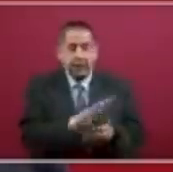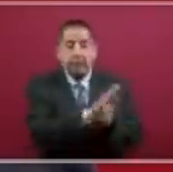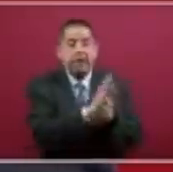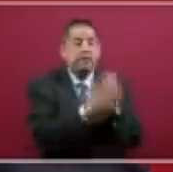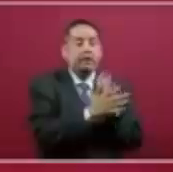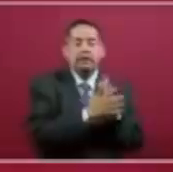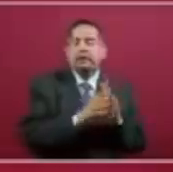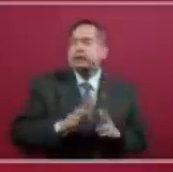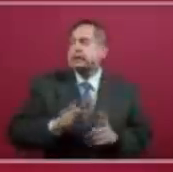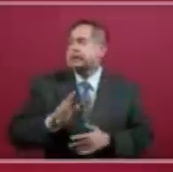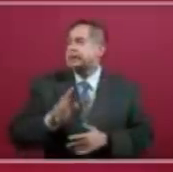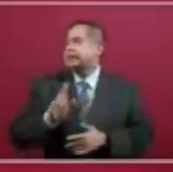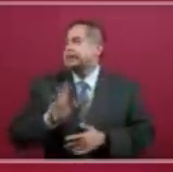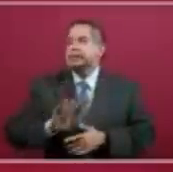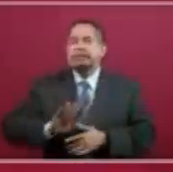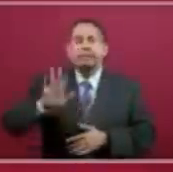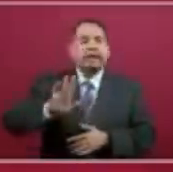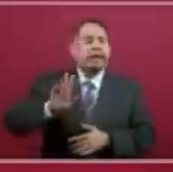aparentemente